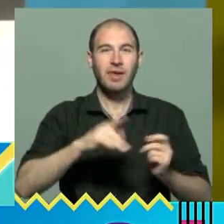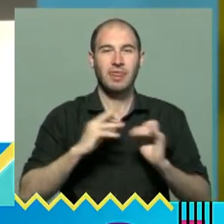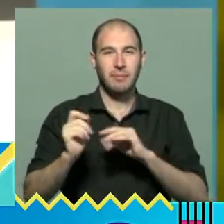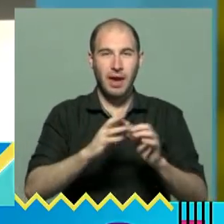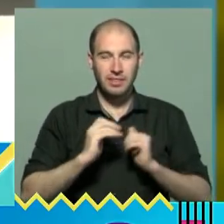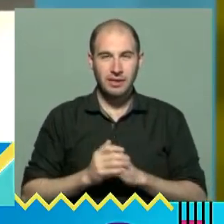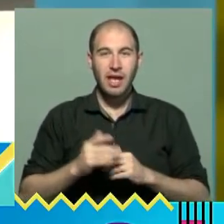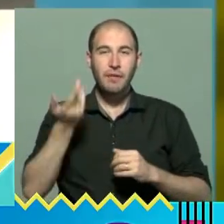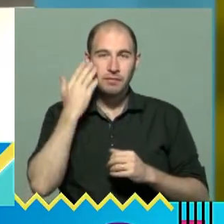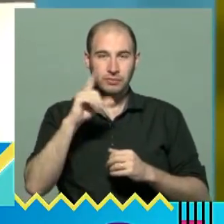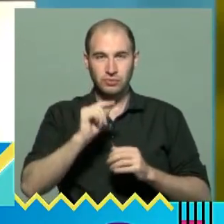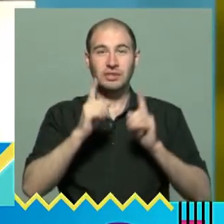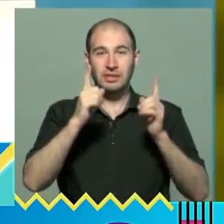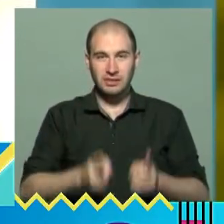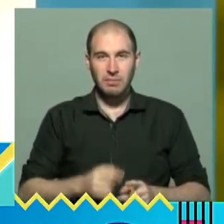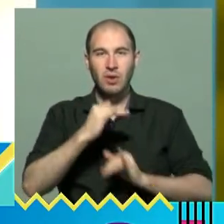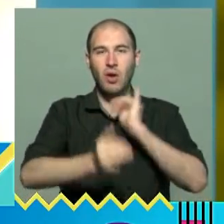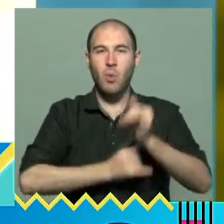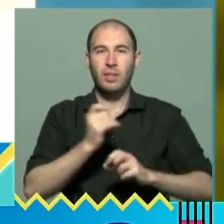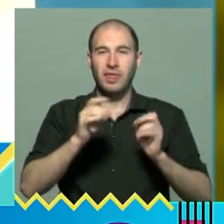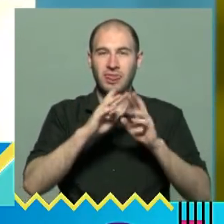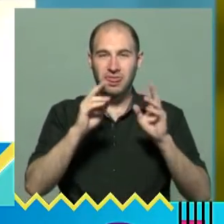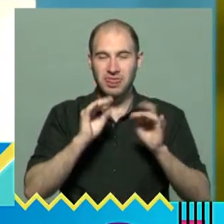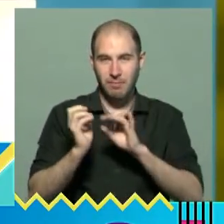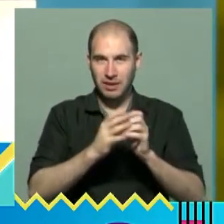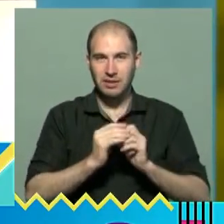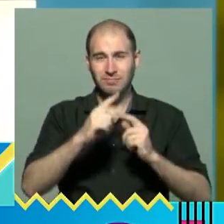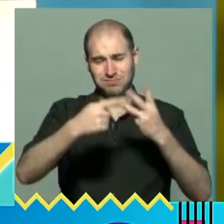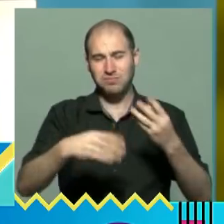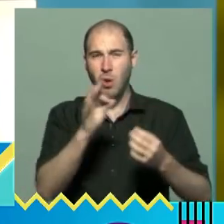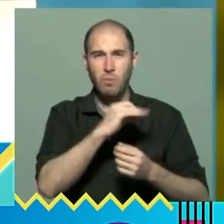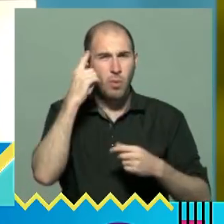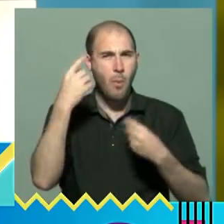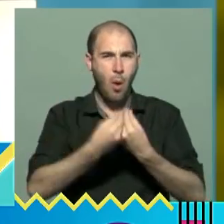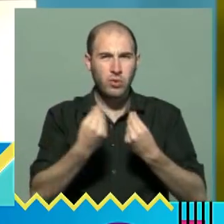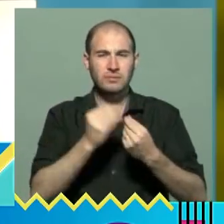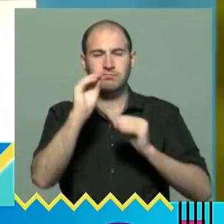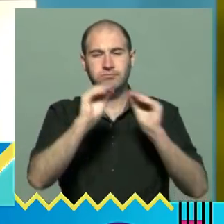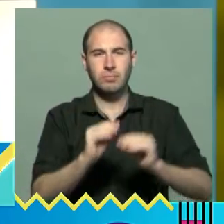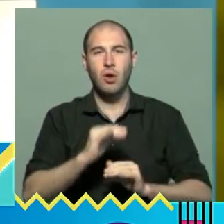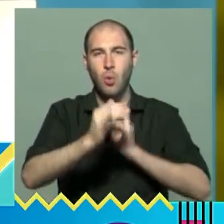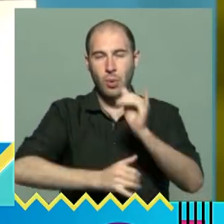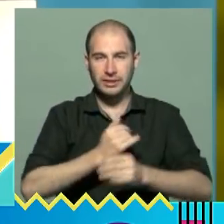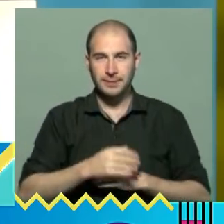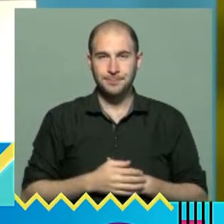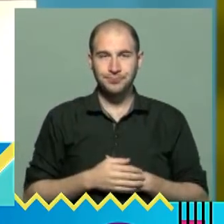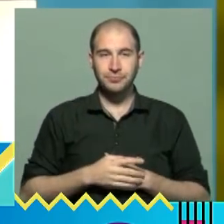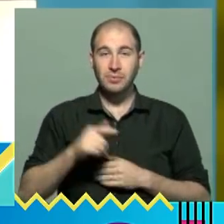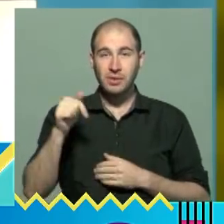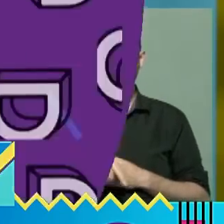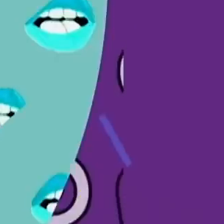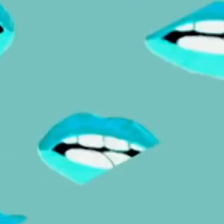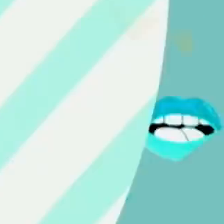debate y las redes sociales también se meten dentro de este debate y hay muchas opiniones allí expresándose, así que vamos a darnos